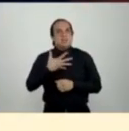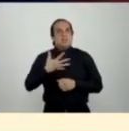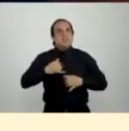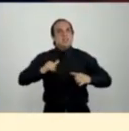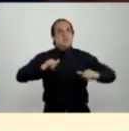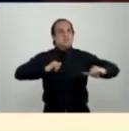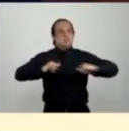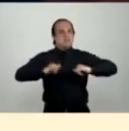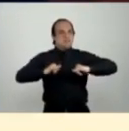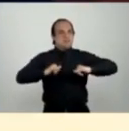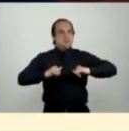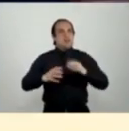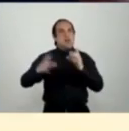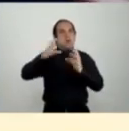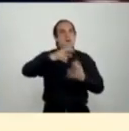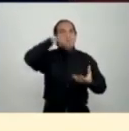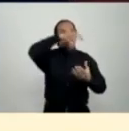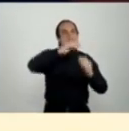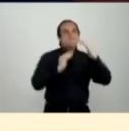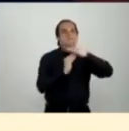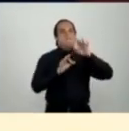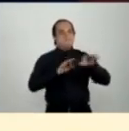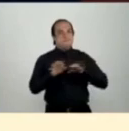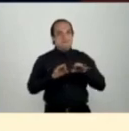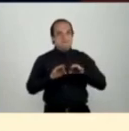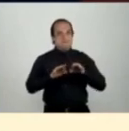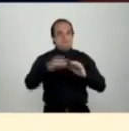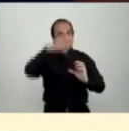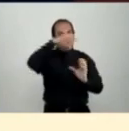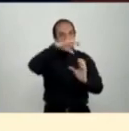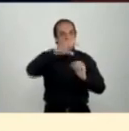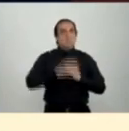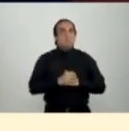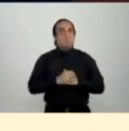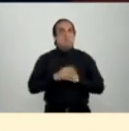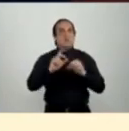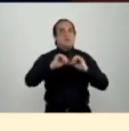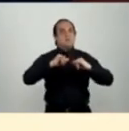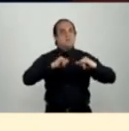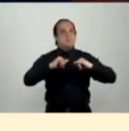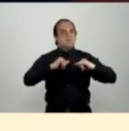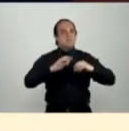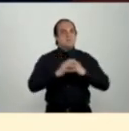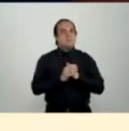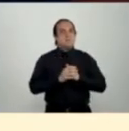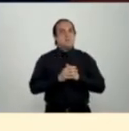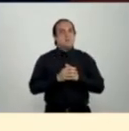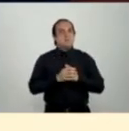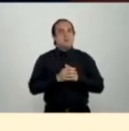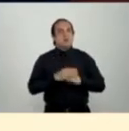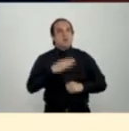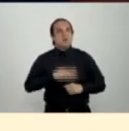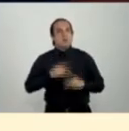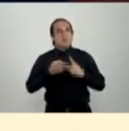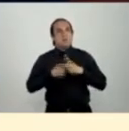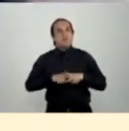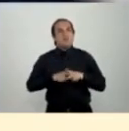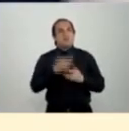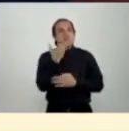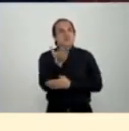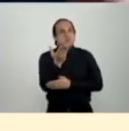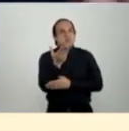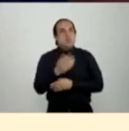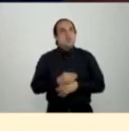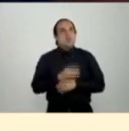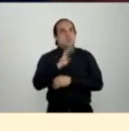de su mesa de trabajo. Entonces yo dije, bueno, justo surgió una propuesta de una editorial española cuando